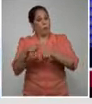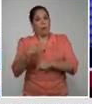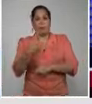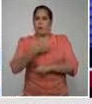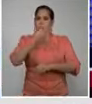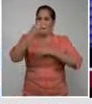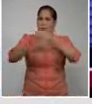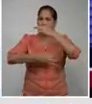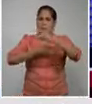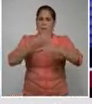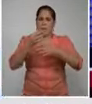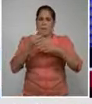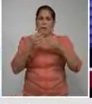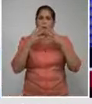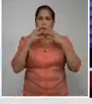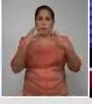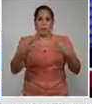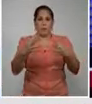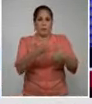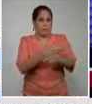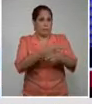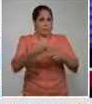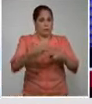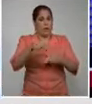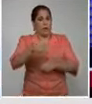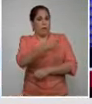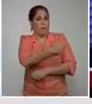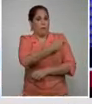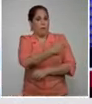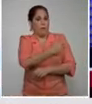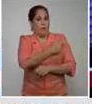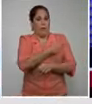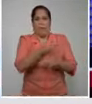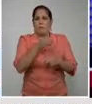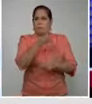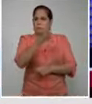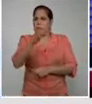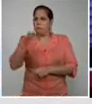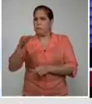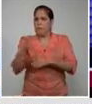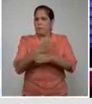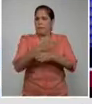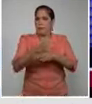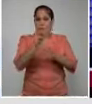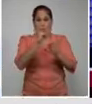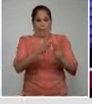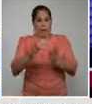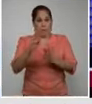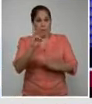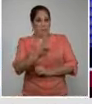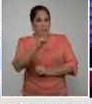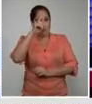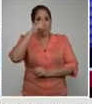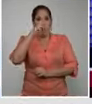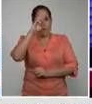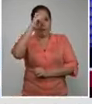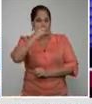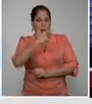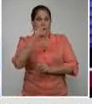sobre este hito y también sobre otras características de este ensayo clínico fase 3 de Soberana 02, también de los